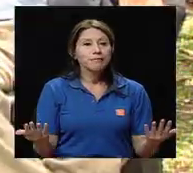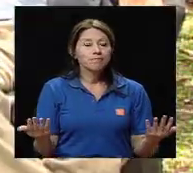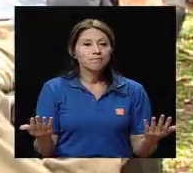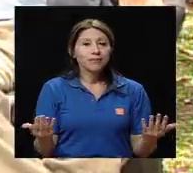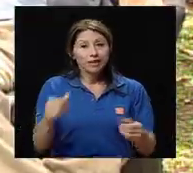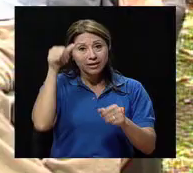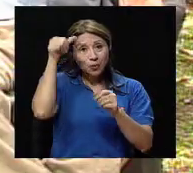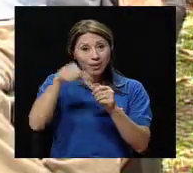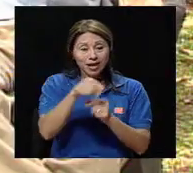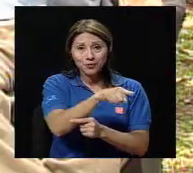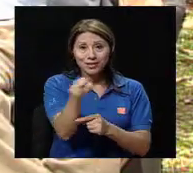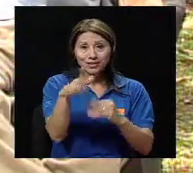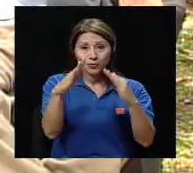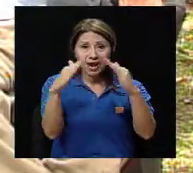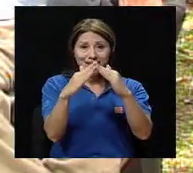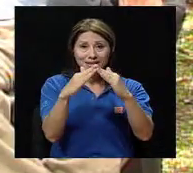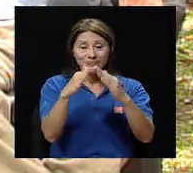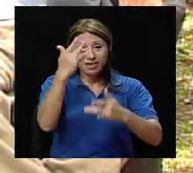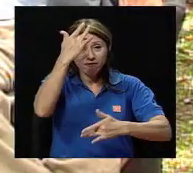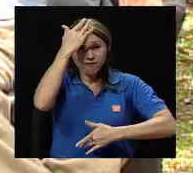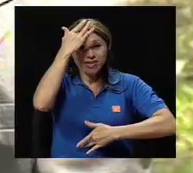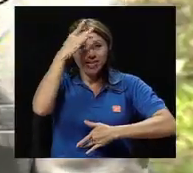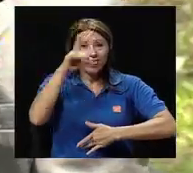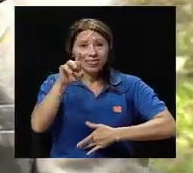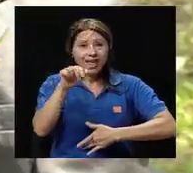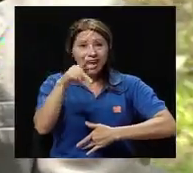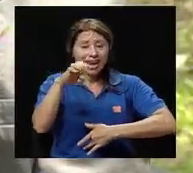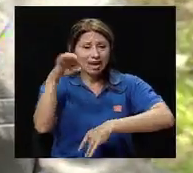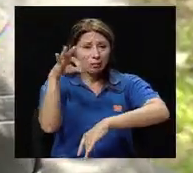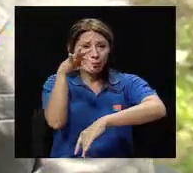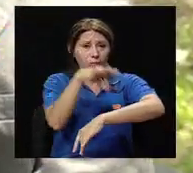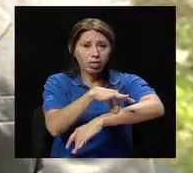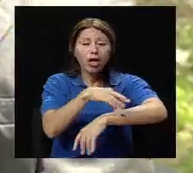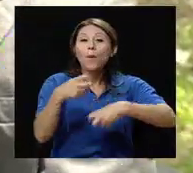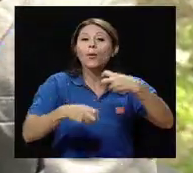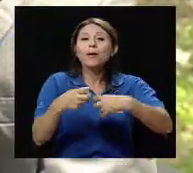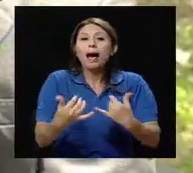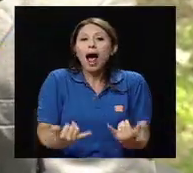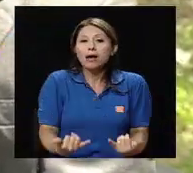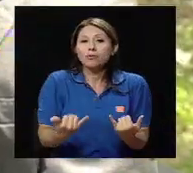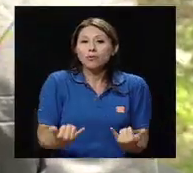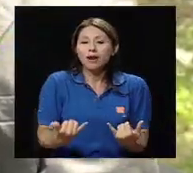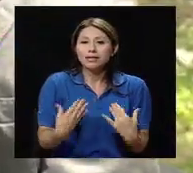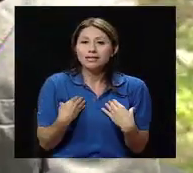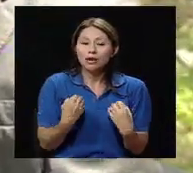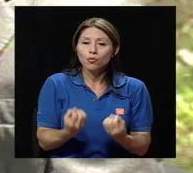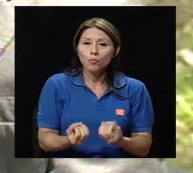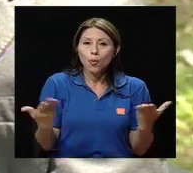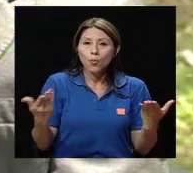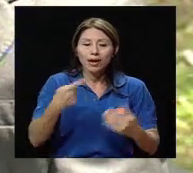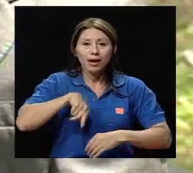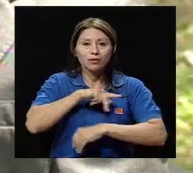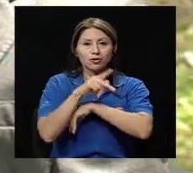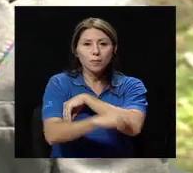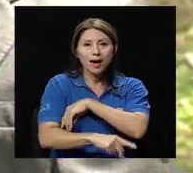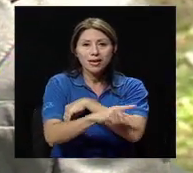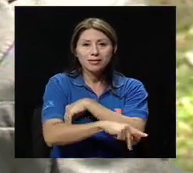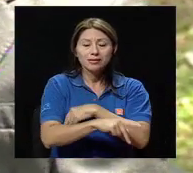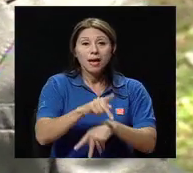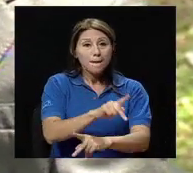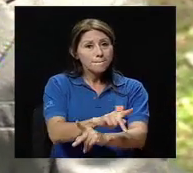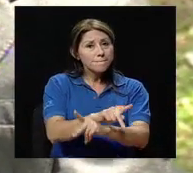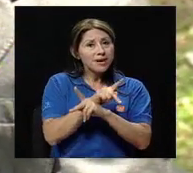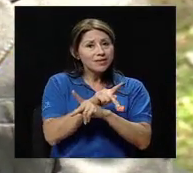Y recordarle a la gente en casa que el dengue es un problema actual de salud pública en nuestro país, que